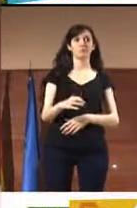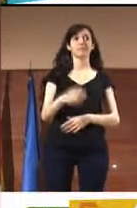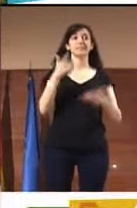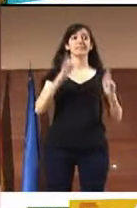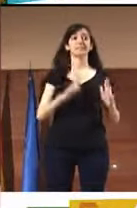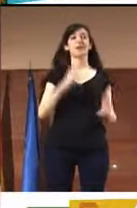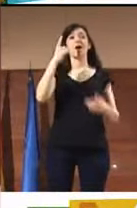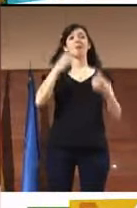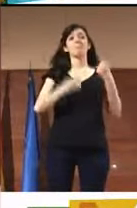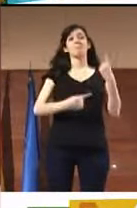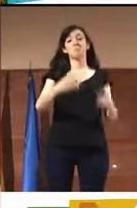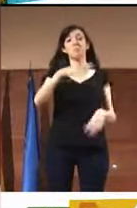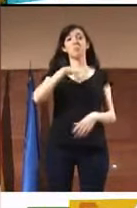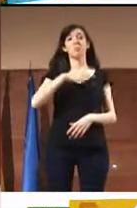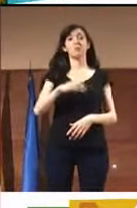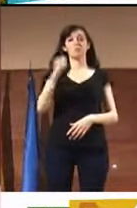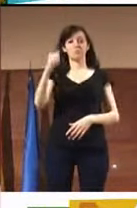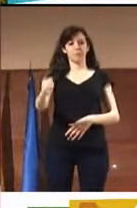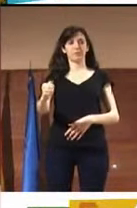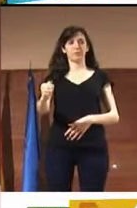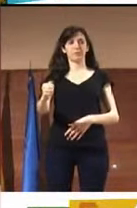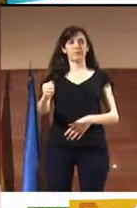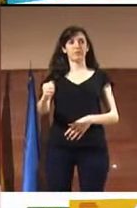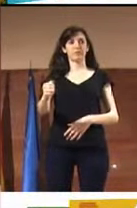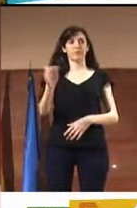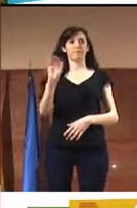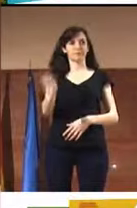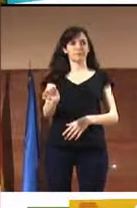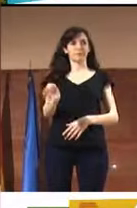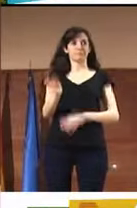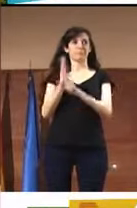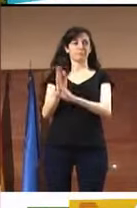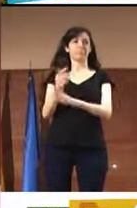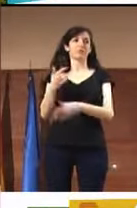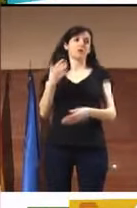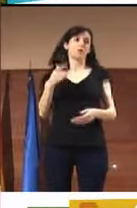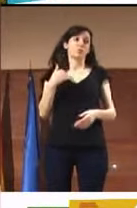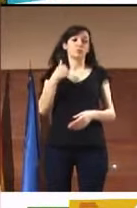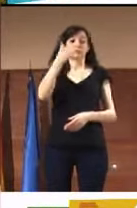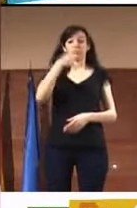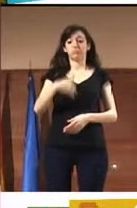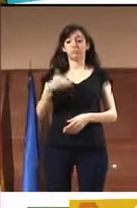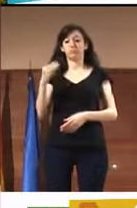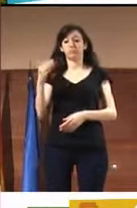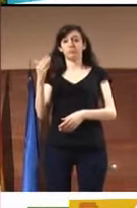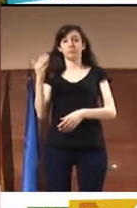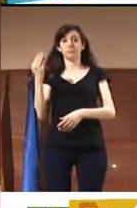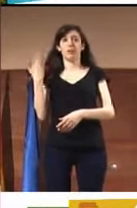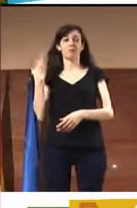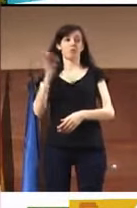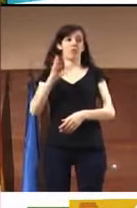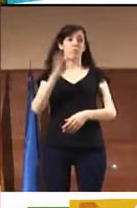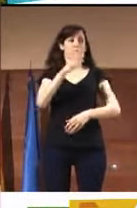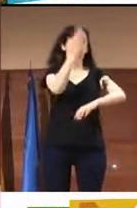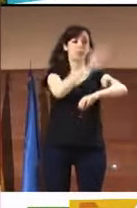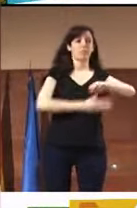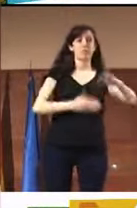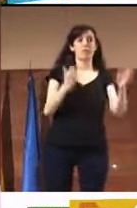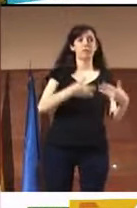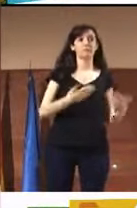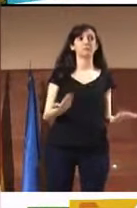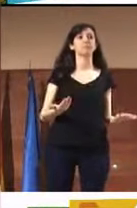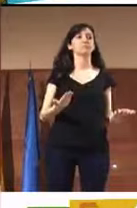viene integrado en la silla, pero está a un lado. Ya, pero es que yo tengo una hemiplegia en ese lado, o es que yo ese brazo lo tengo amputado. Bueno, pues